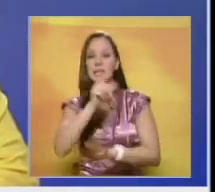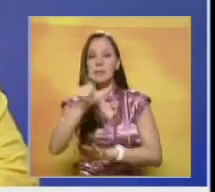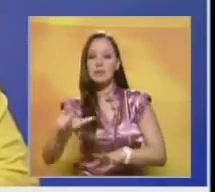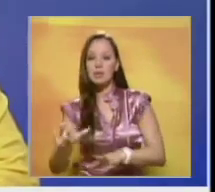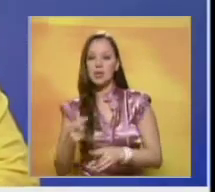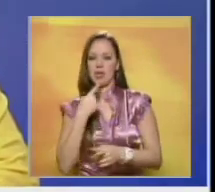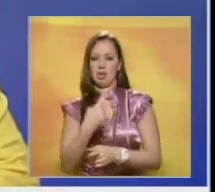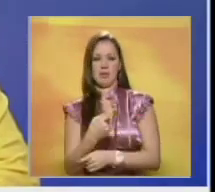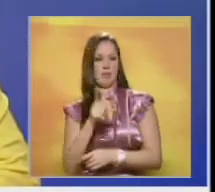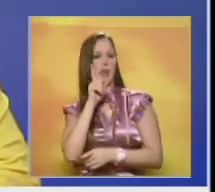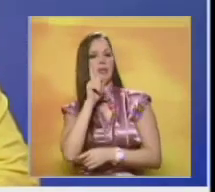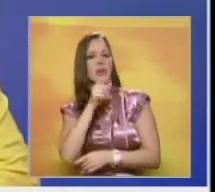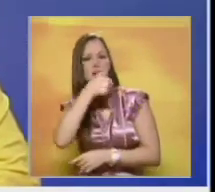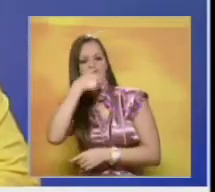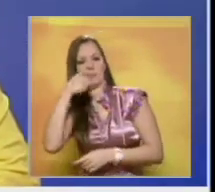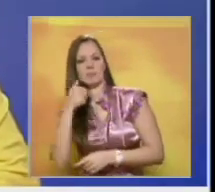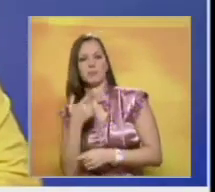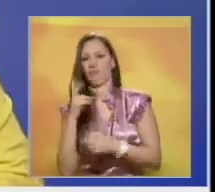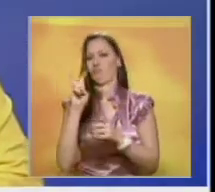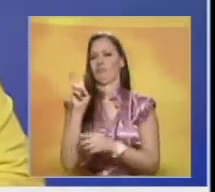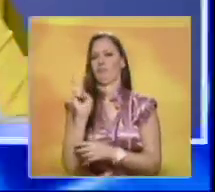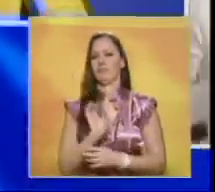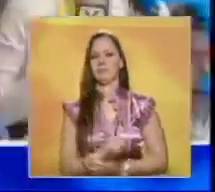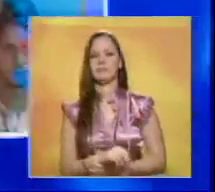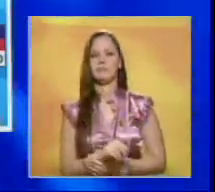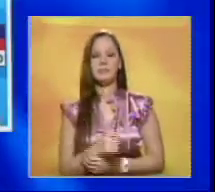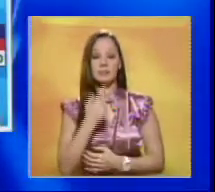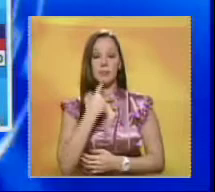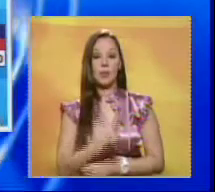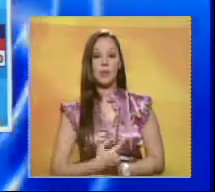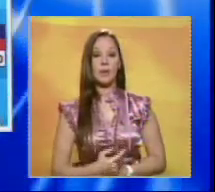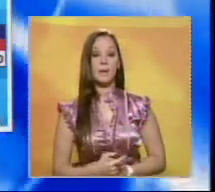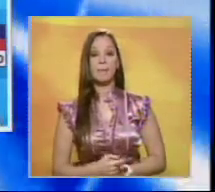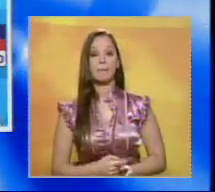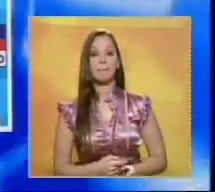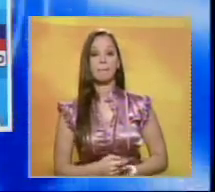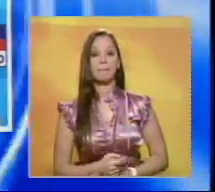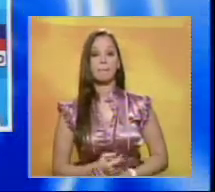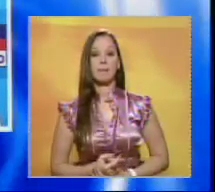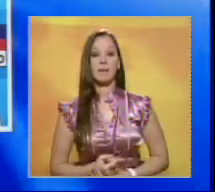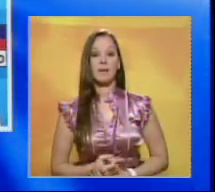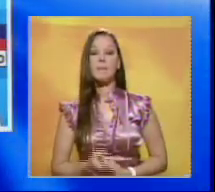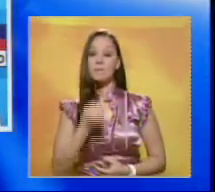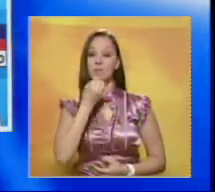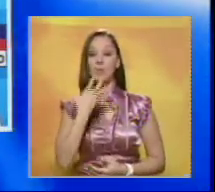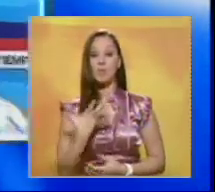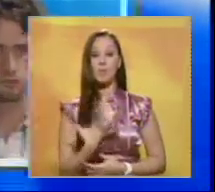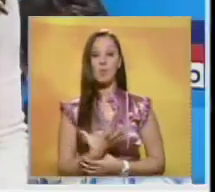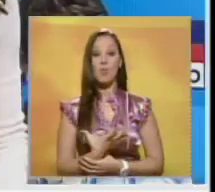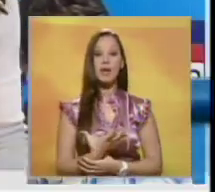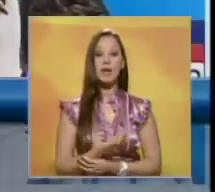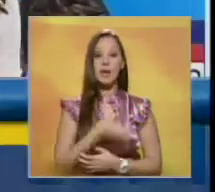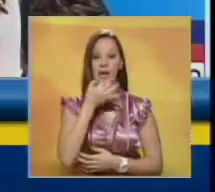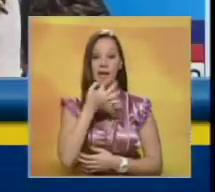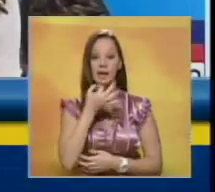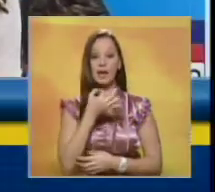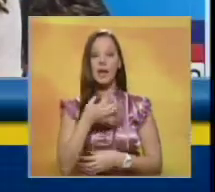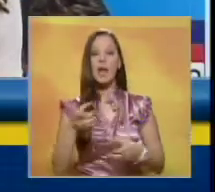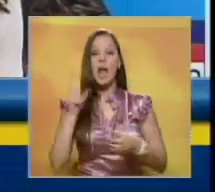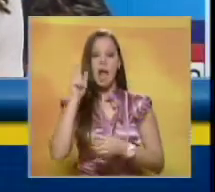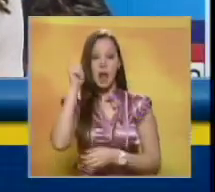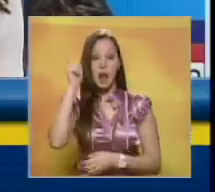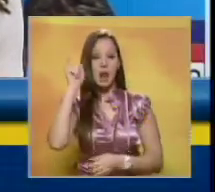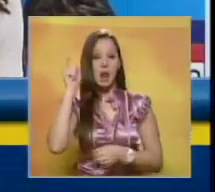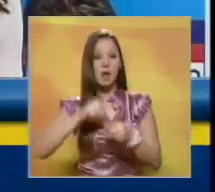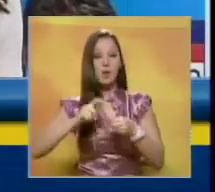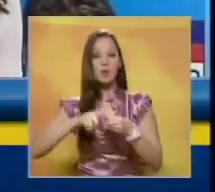drogas. Claudia Andrade nos tiene más información. Y ahora se nota como con total... Buenas tardes, así es. El concejal Diego Charisca